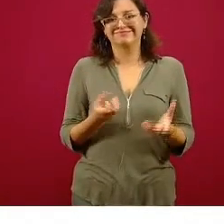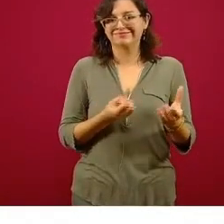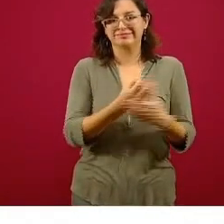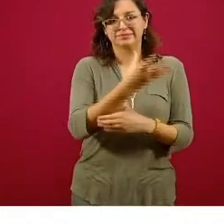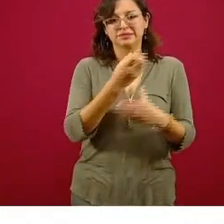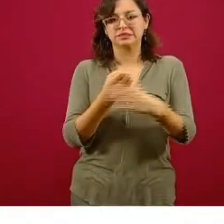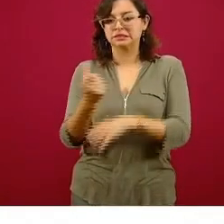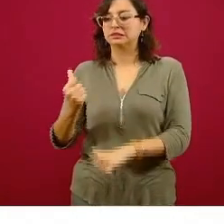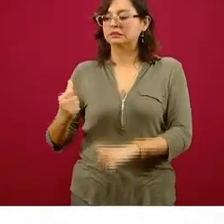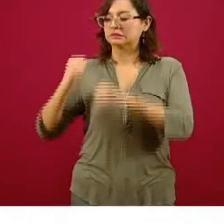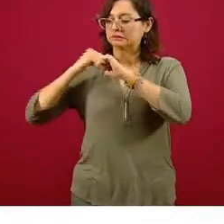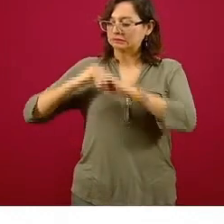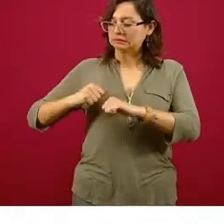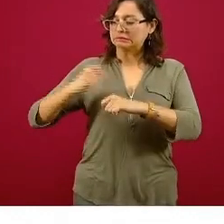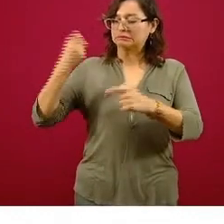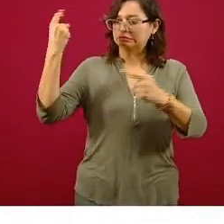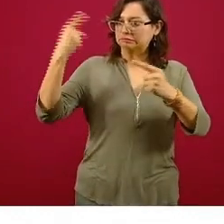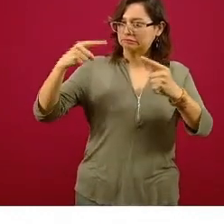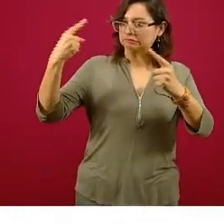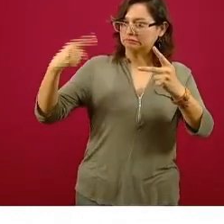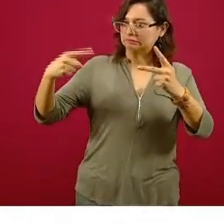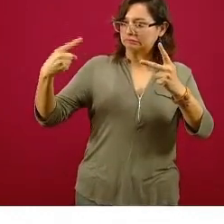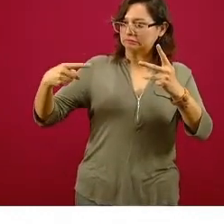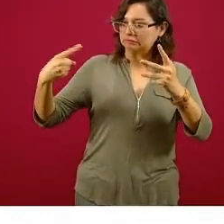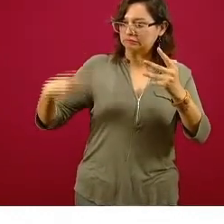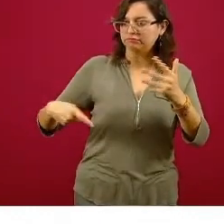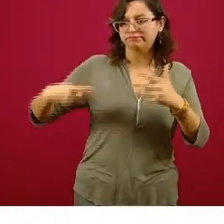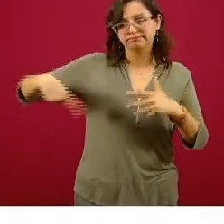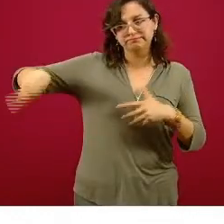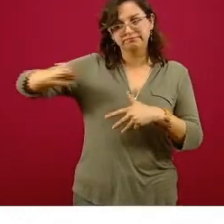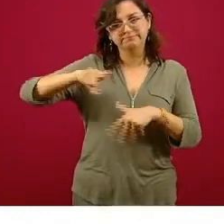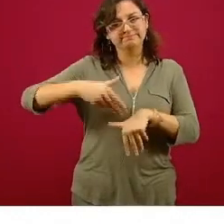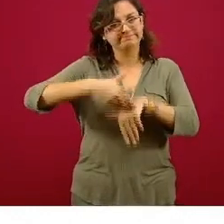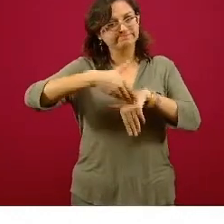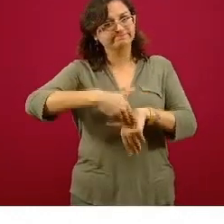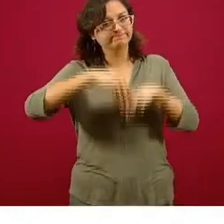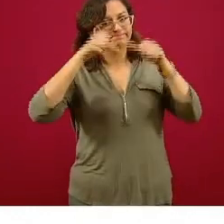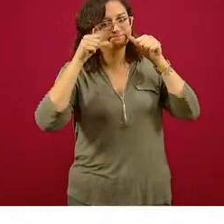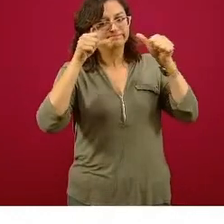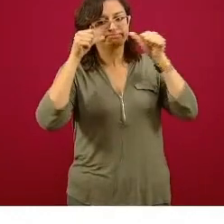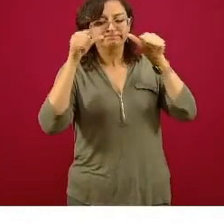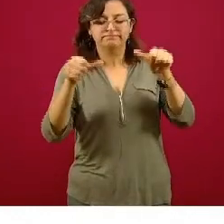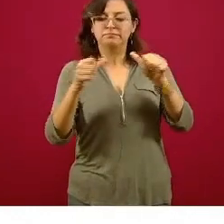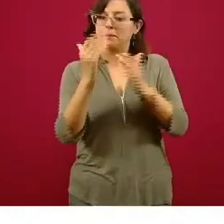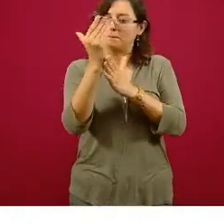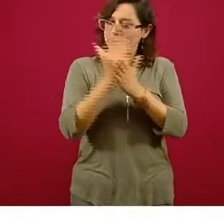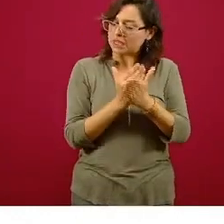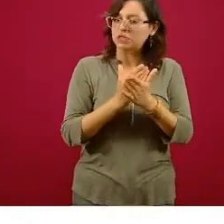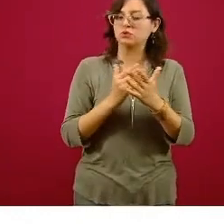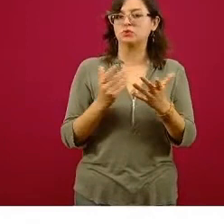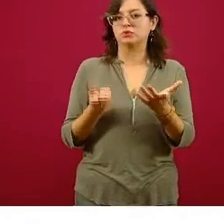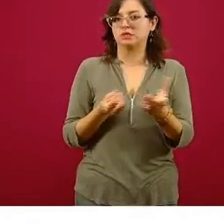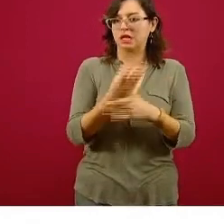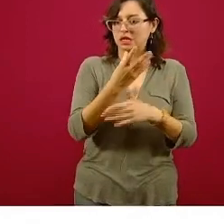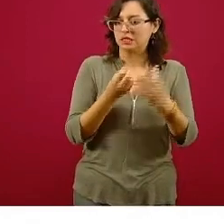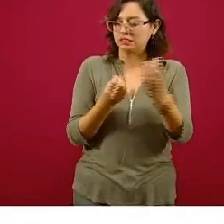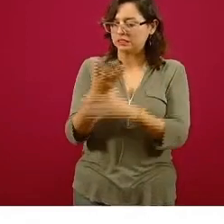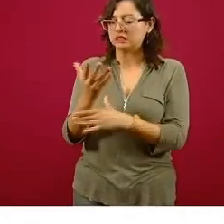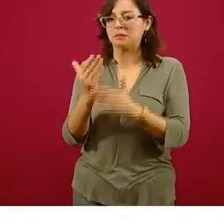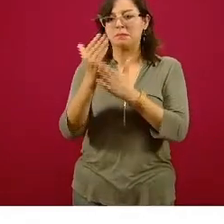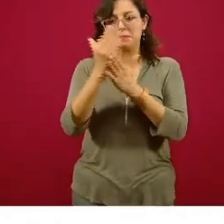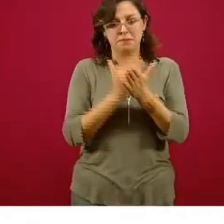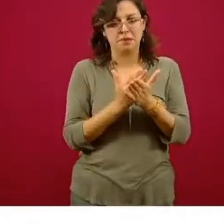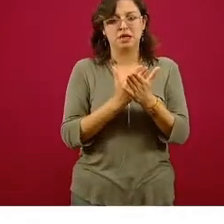autoridades locales del estado de San Luis Potosí para disminuir la movilidad y disminuir, por lo tanto,